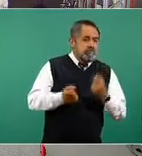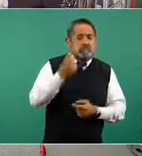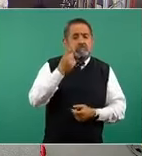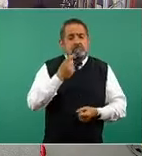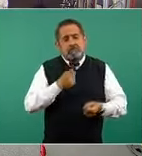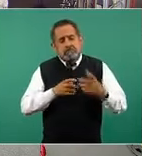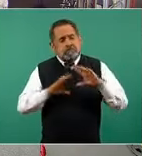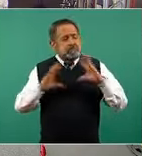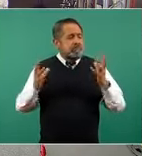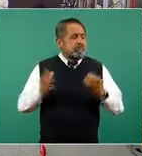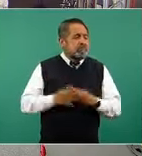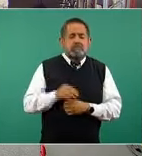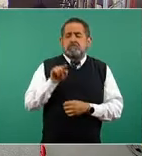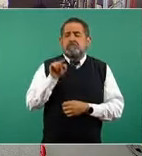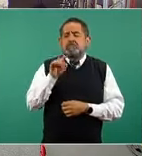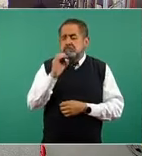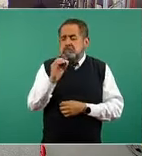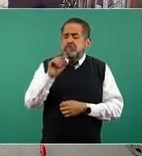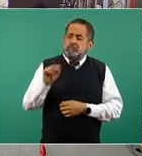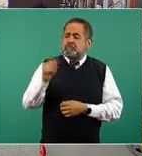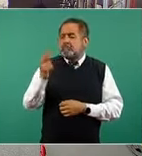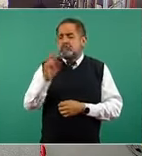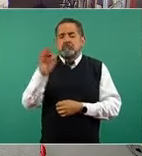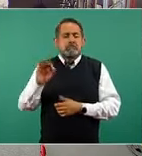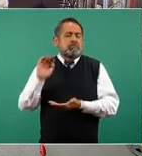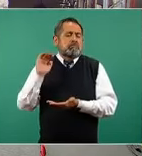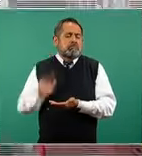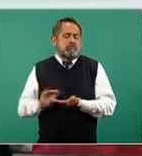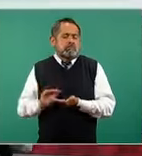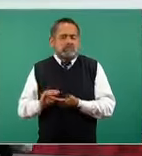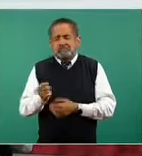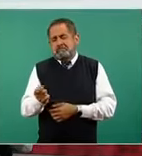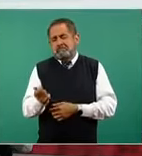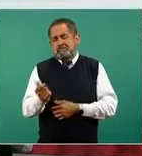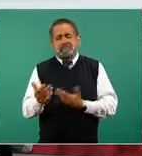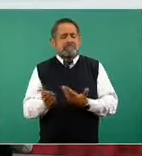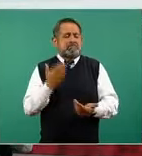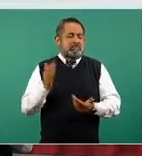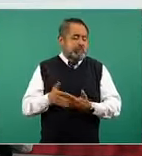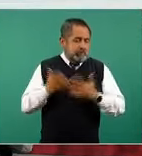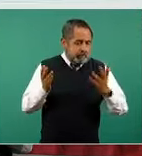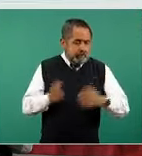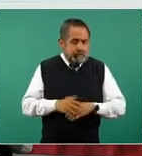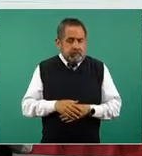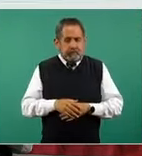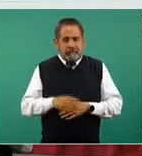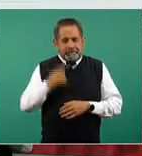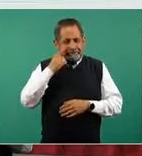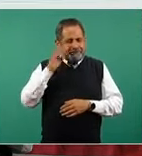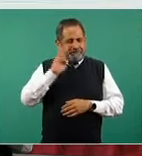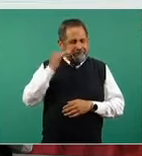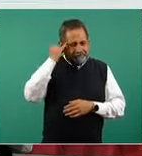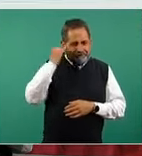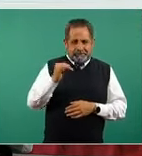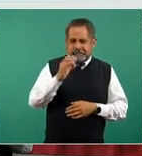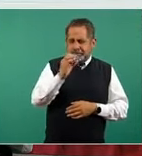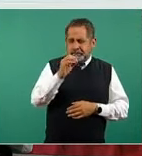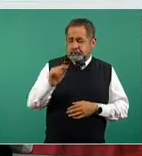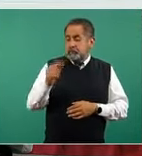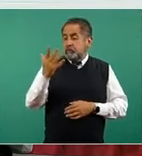y por eso tenemos un descenso en ese porcentaje, y eso obviamente nos habla, si ya con 0.5%